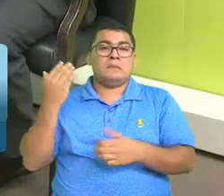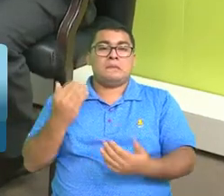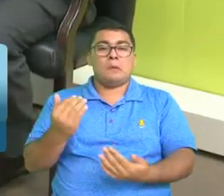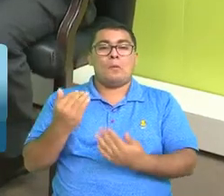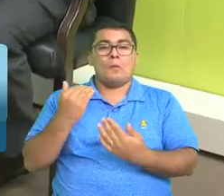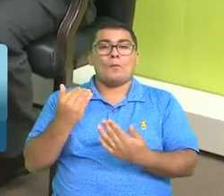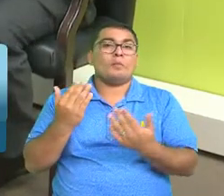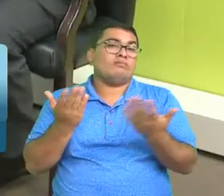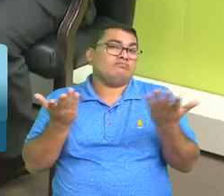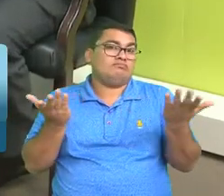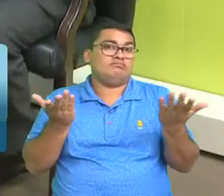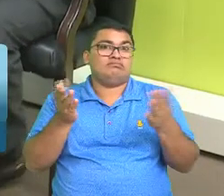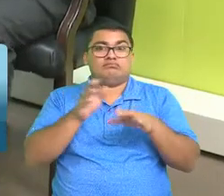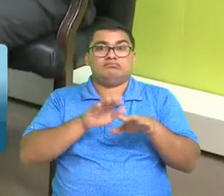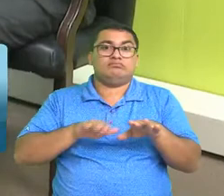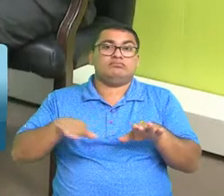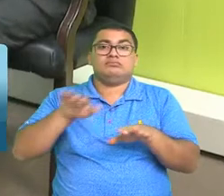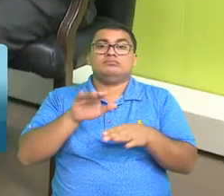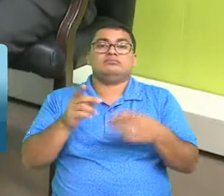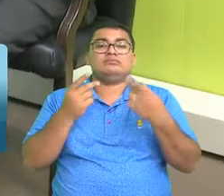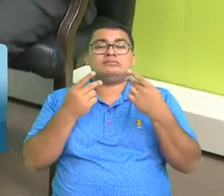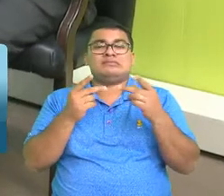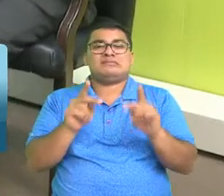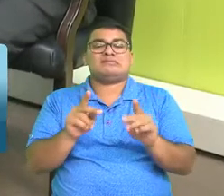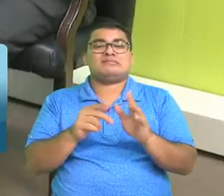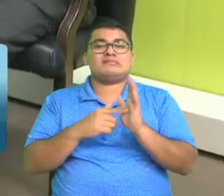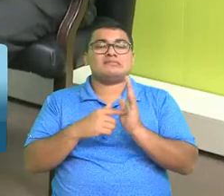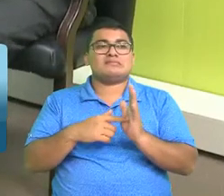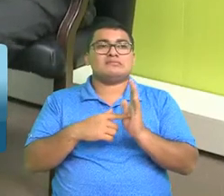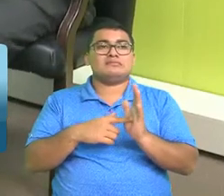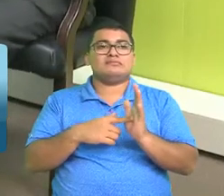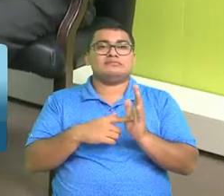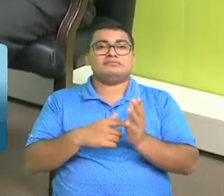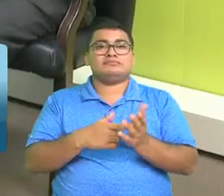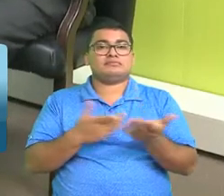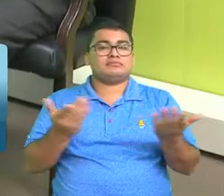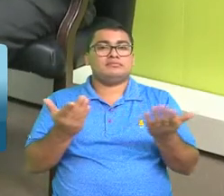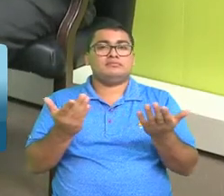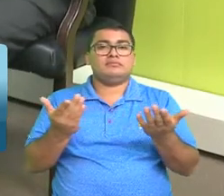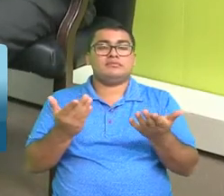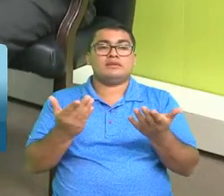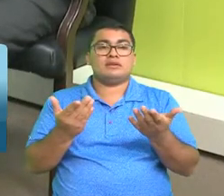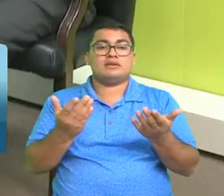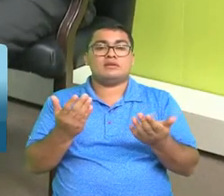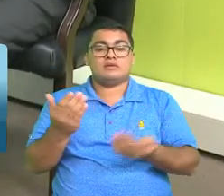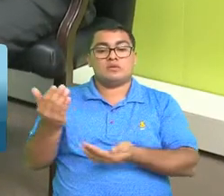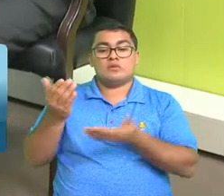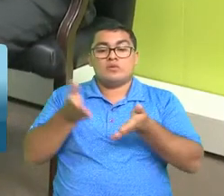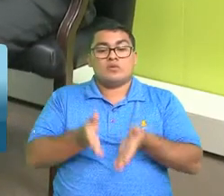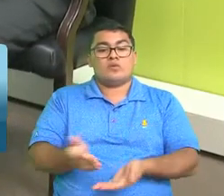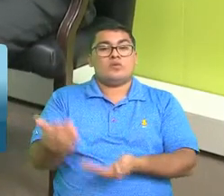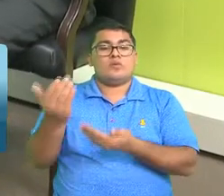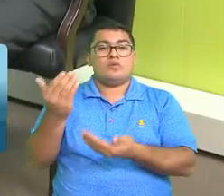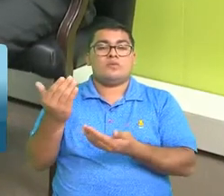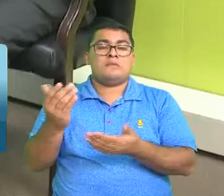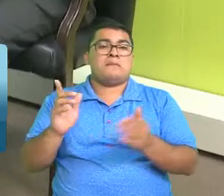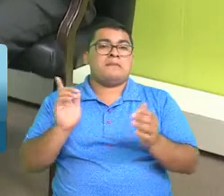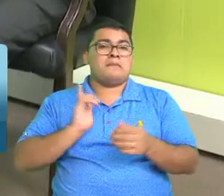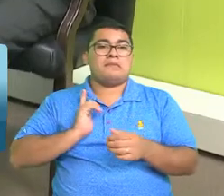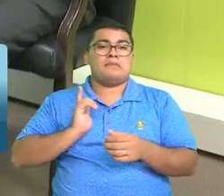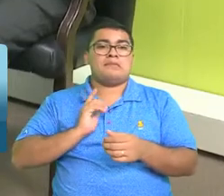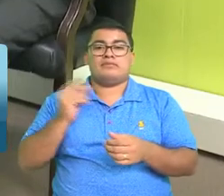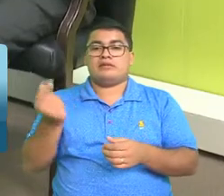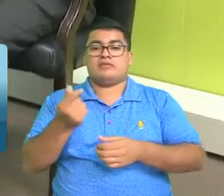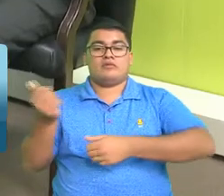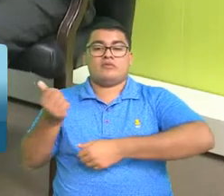lactancia materna, ¿verdad? Creo de que cuando nacen los niños se le introduce muy rápido lo que son las